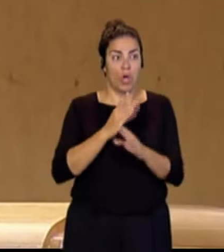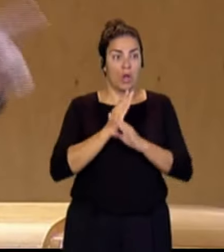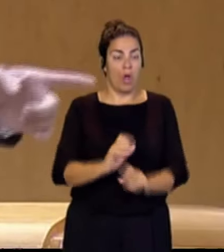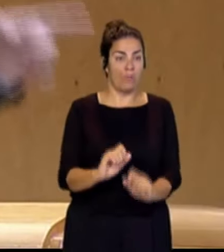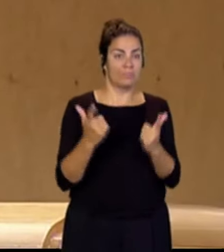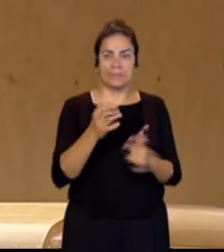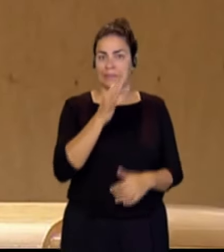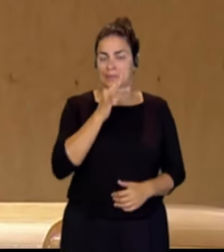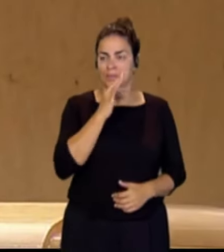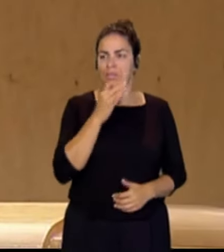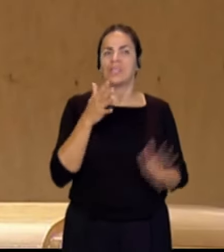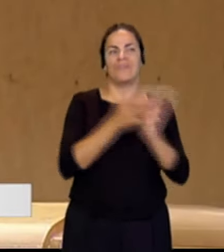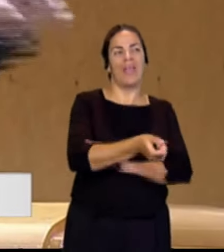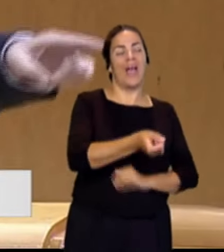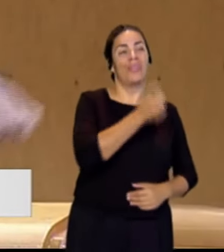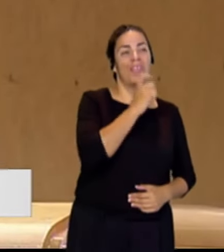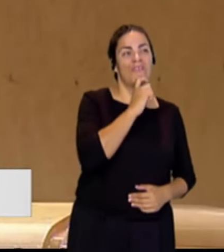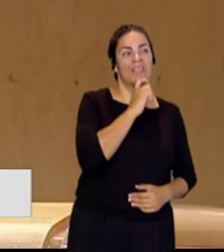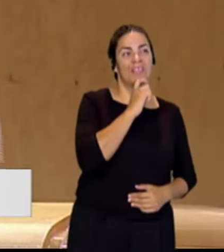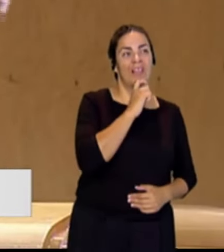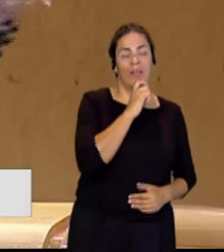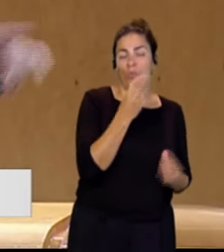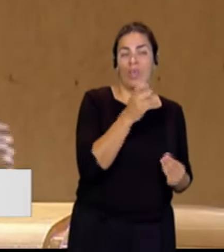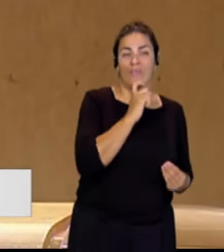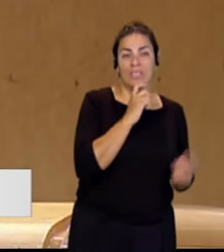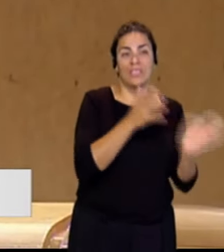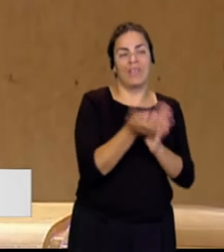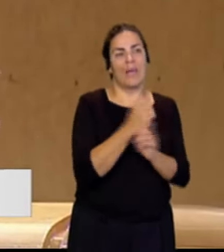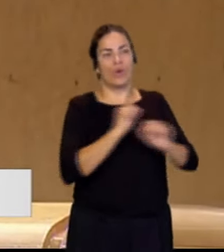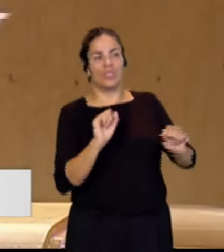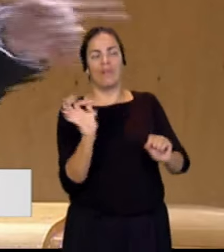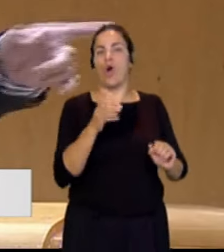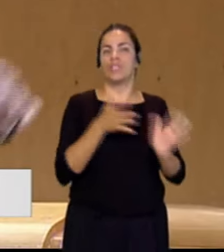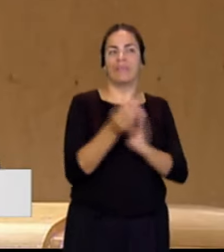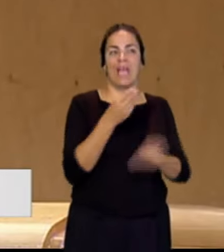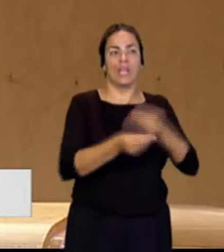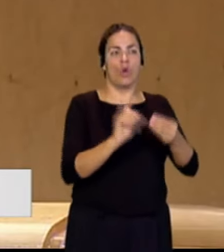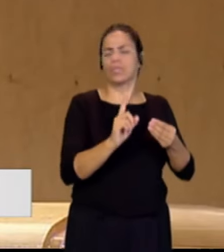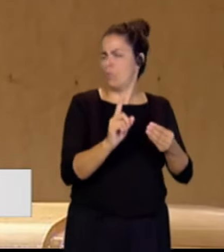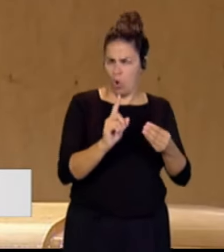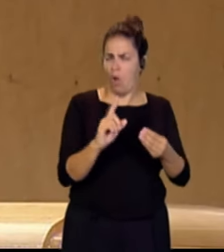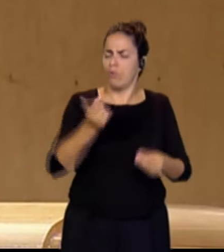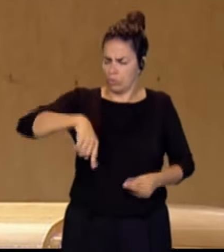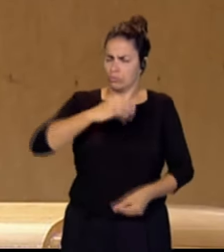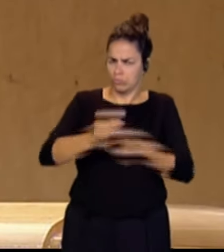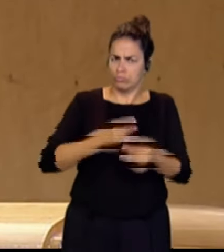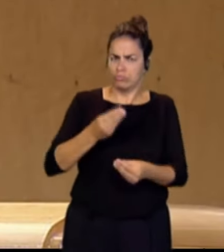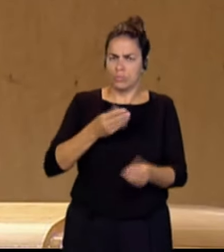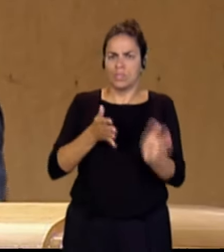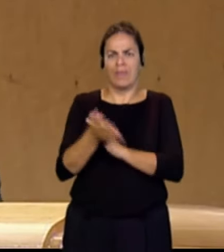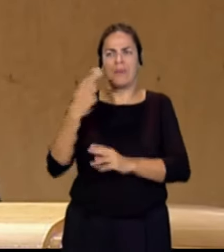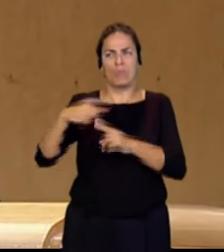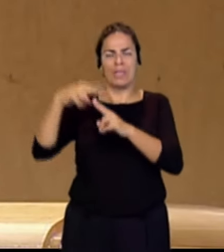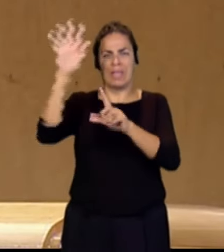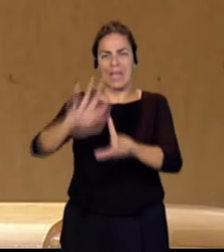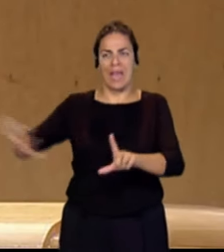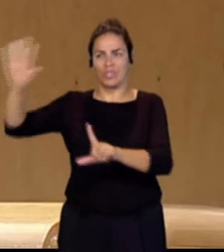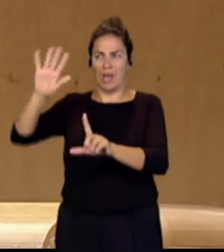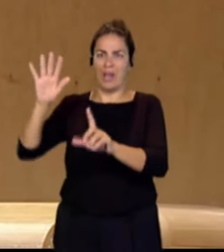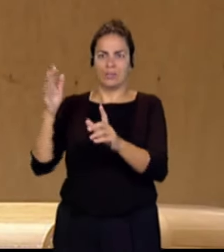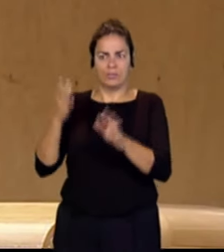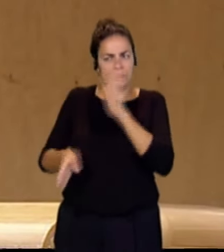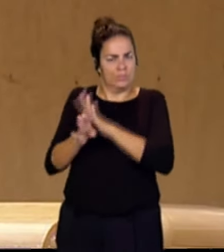significa ni que sea imposible ni que no lo hagamos lo vamos a seguir haciendo vamos a seguir cumpliendo con aquello que teníamos previstos para las políticas nacionales a nivel Estatal